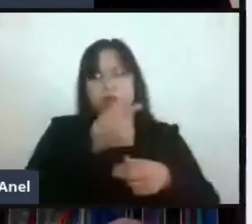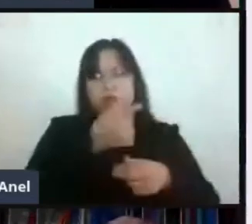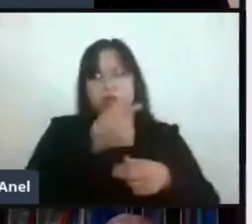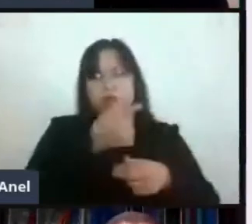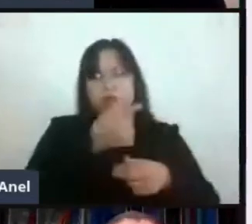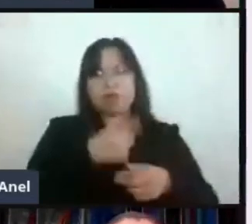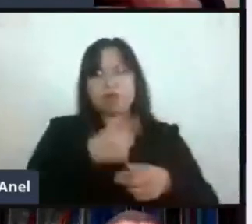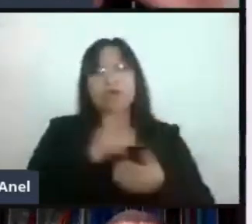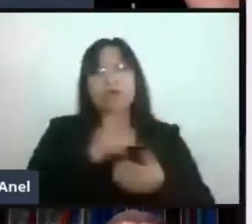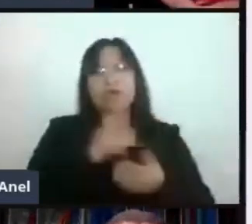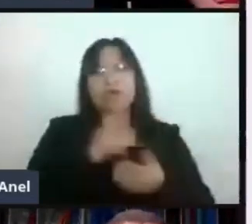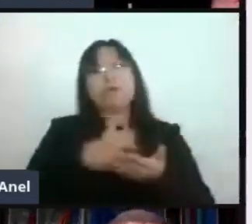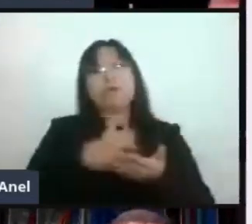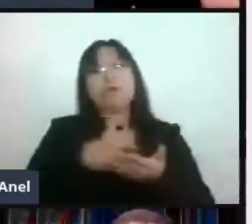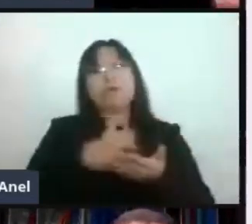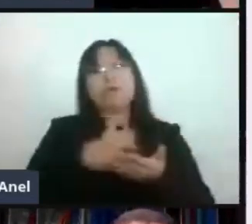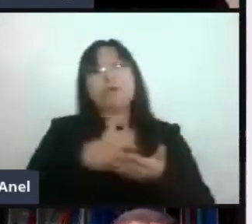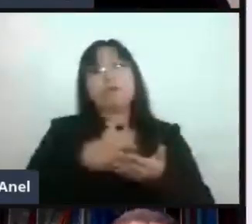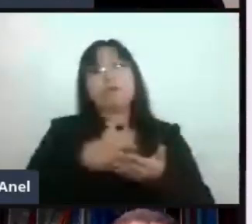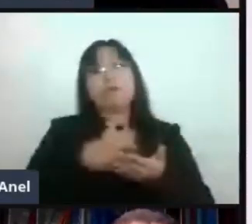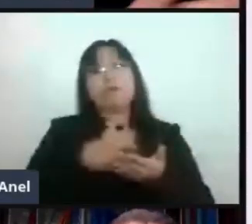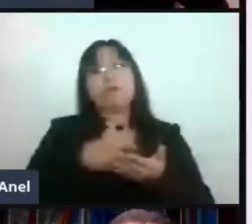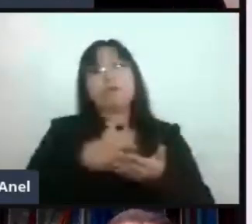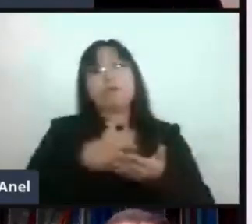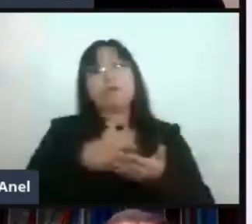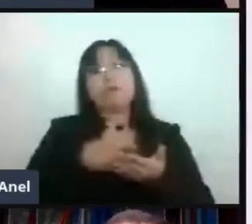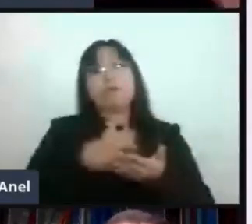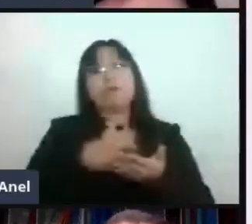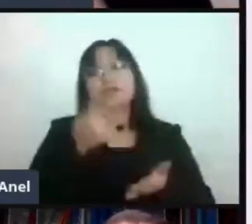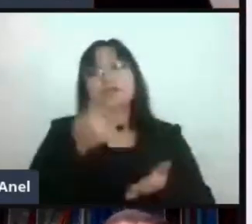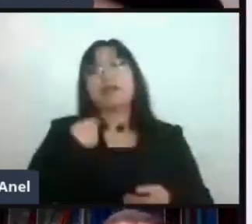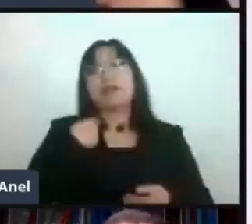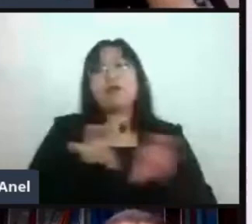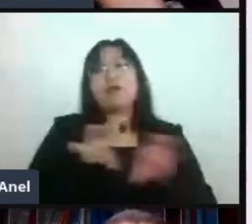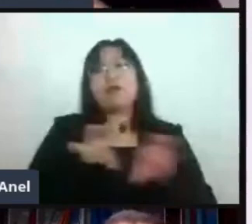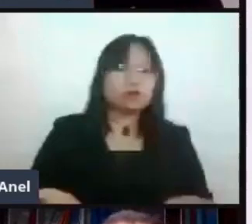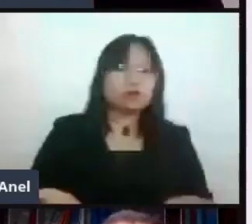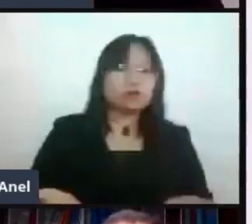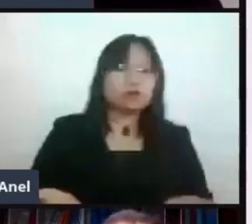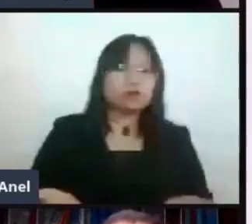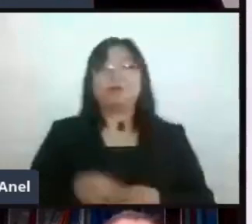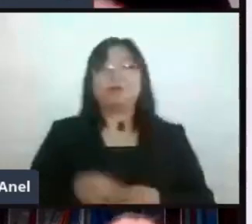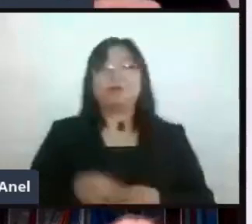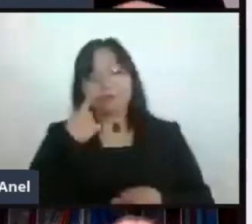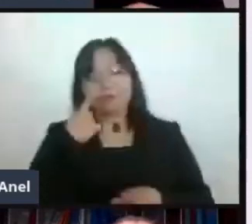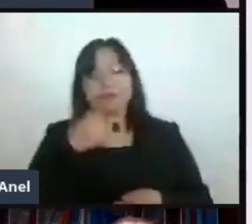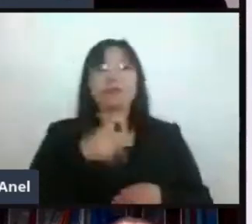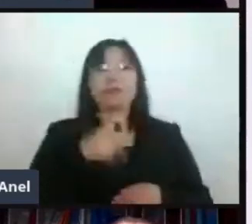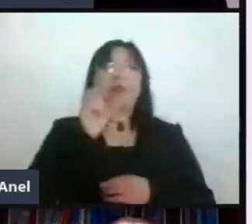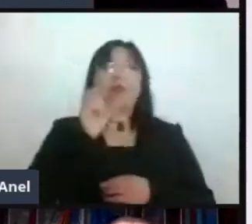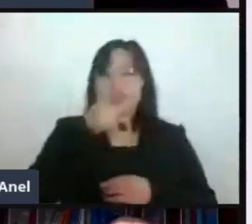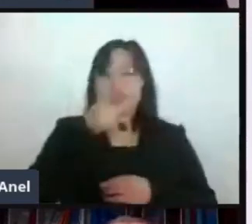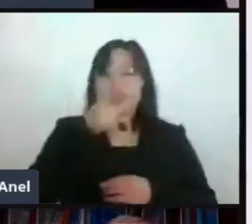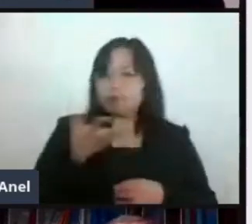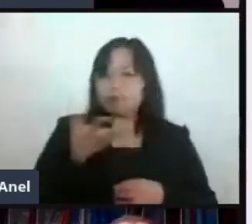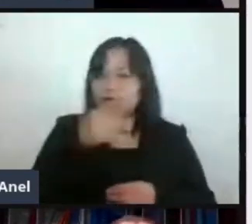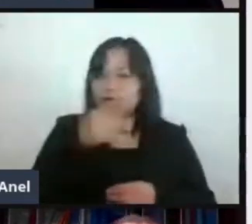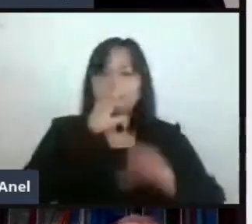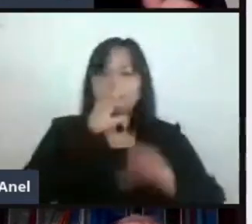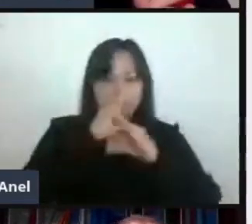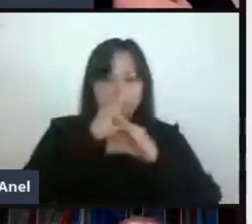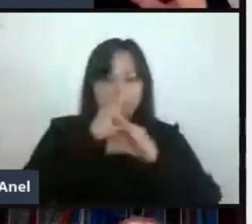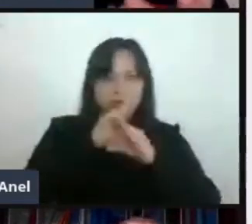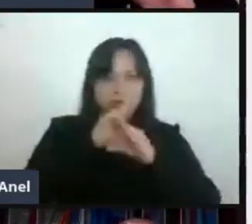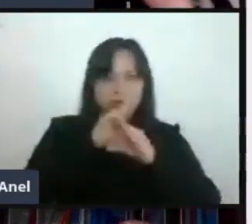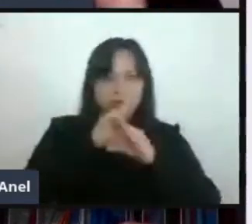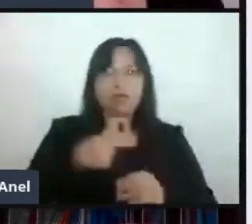sea, al final funciona de la misma forma, ¿no? Si yo lo hago desde Classroom, desde mi Drive, desde el icono del waffle,